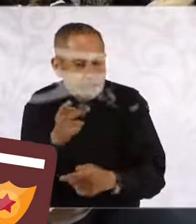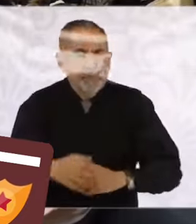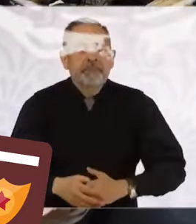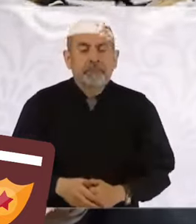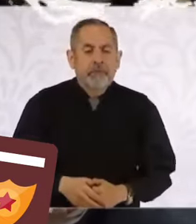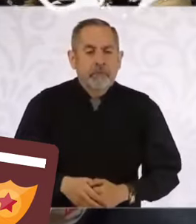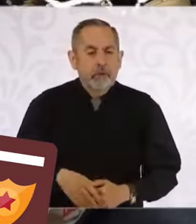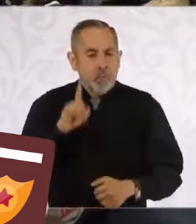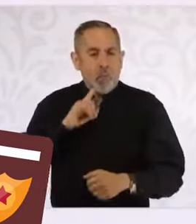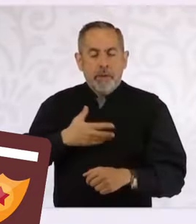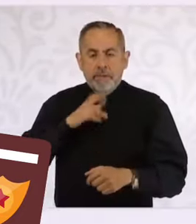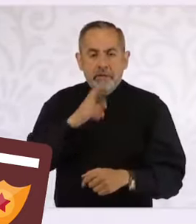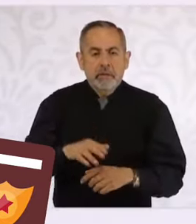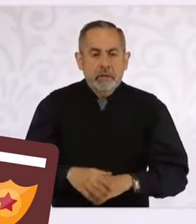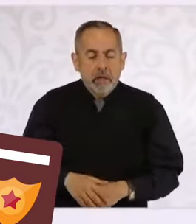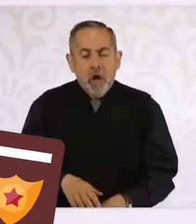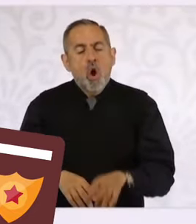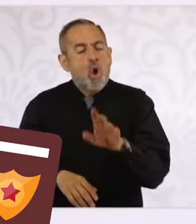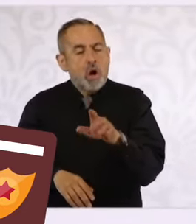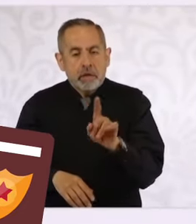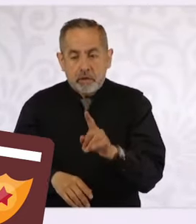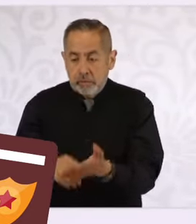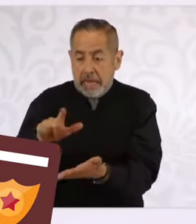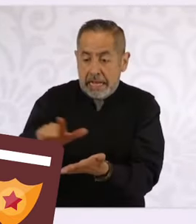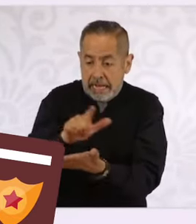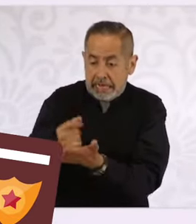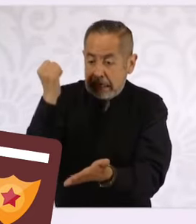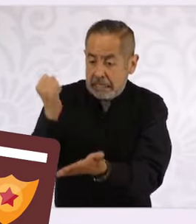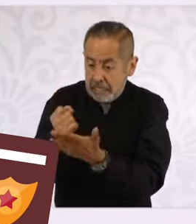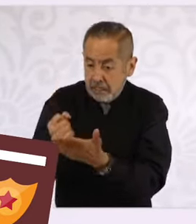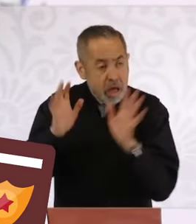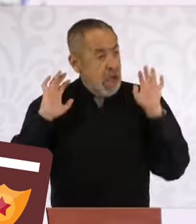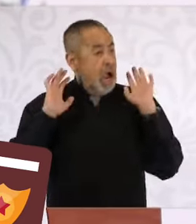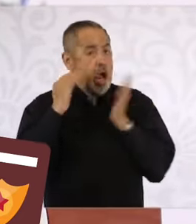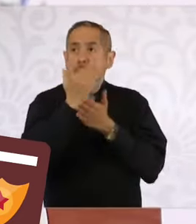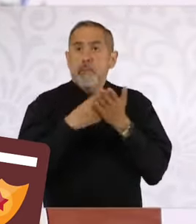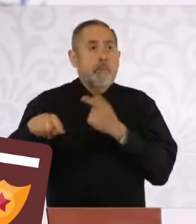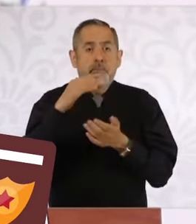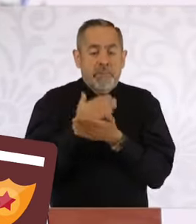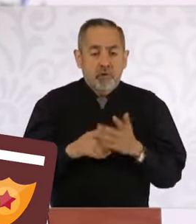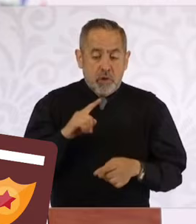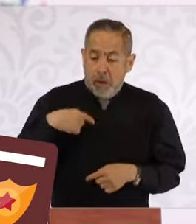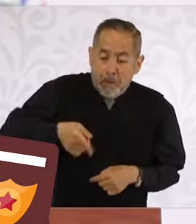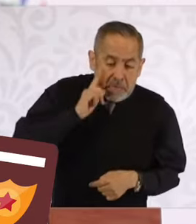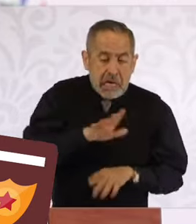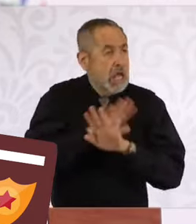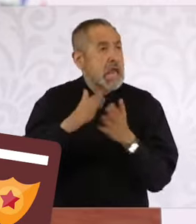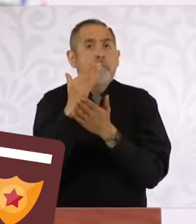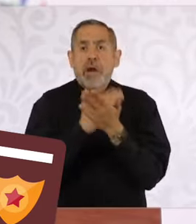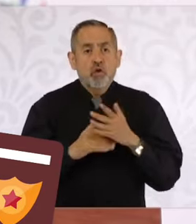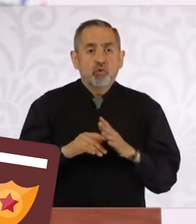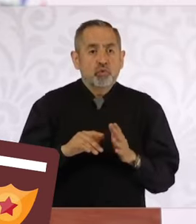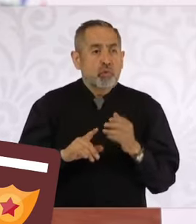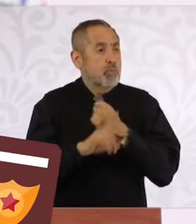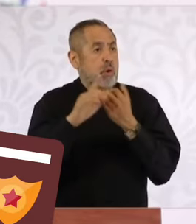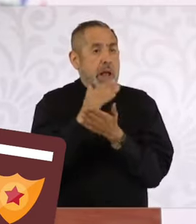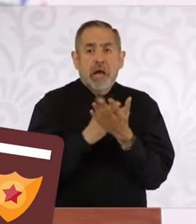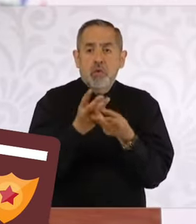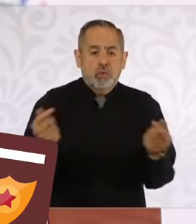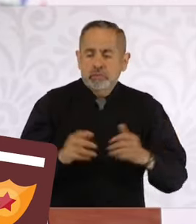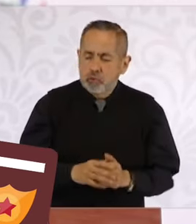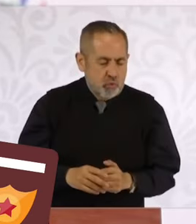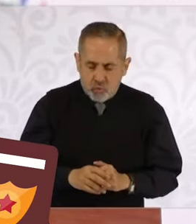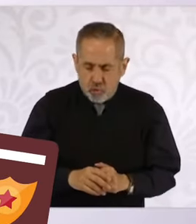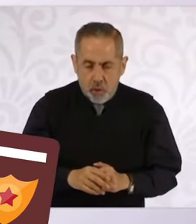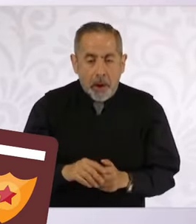No es que por la reforma de inmediato va a venir al otro día una solución. Como lo hemos dicho,